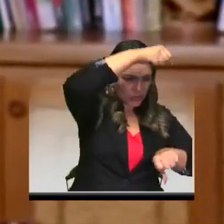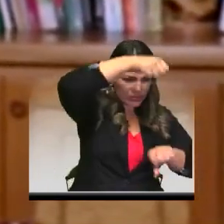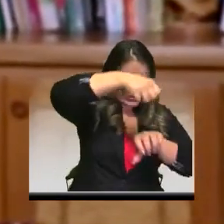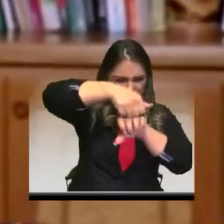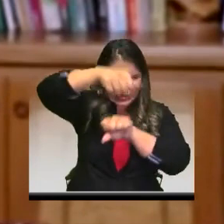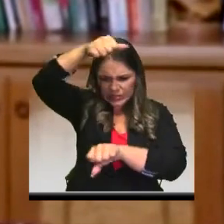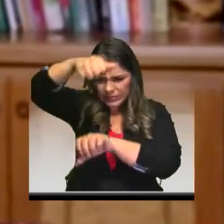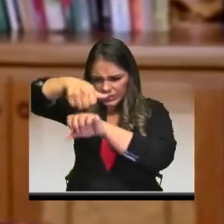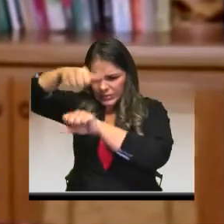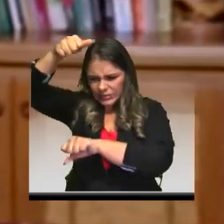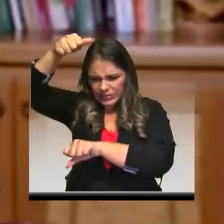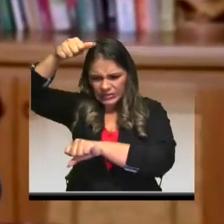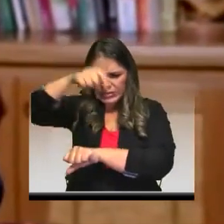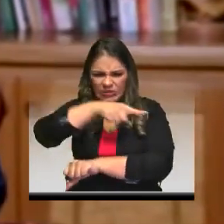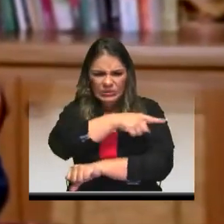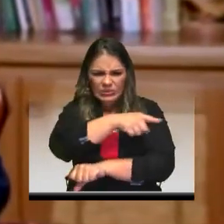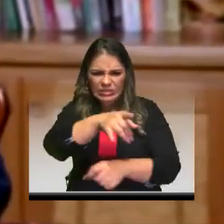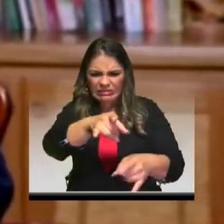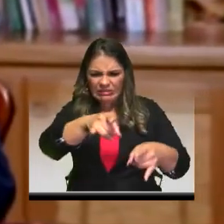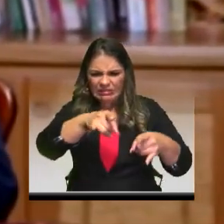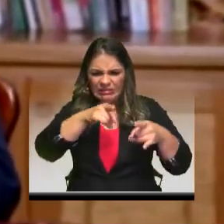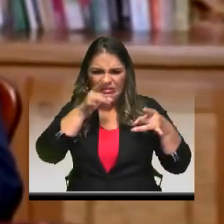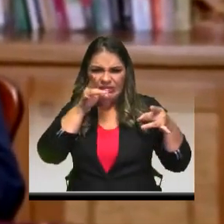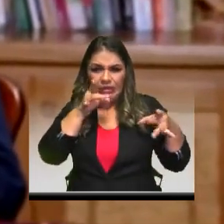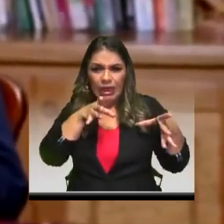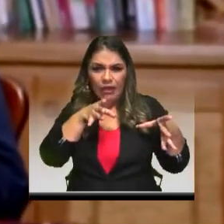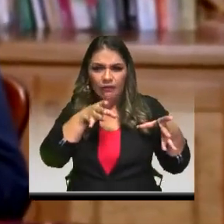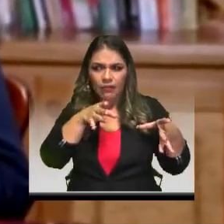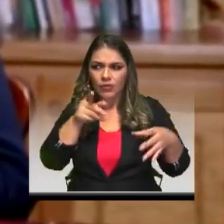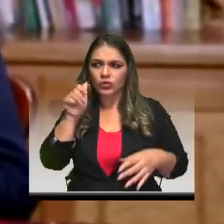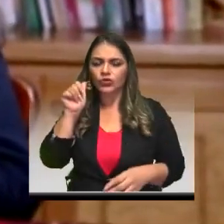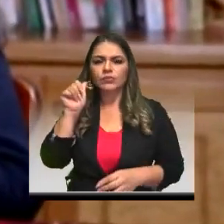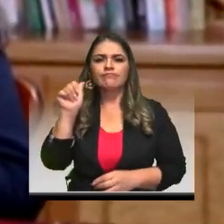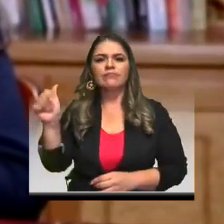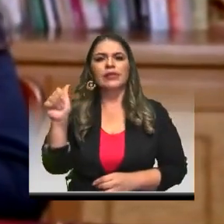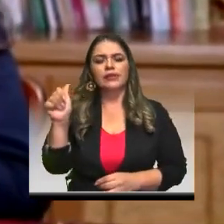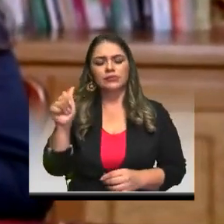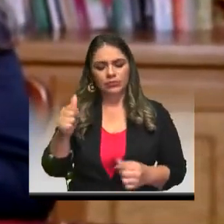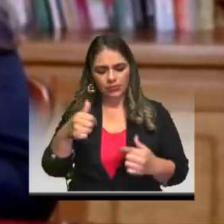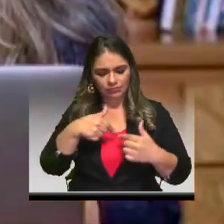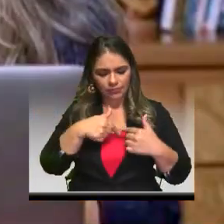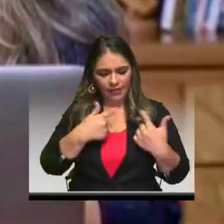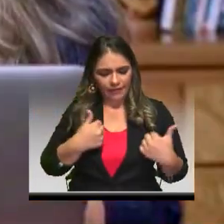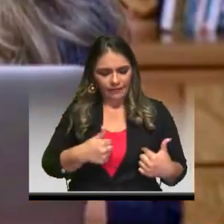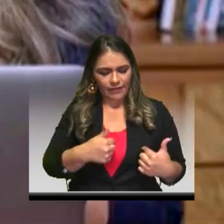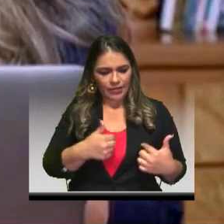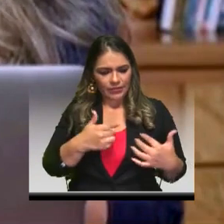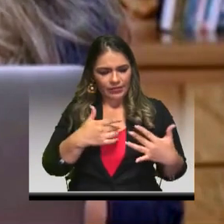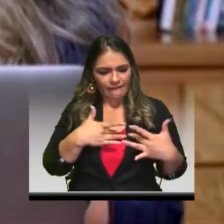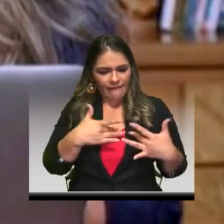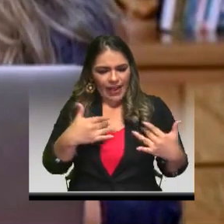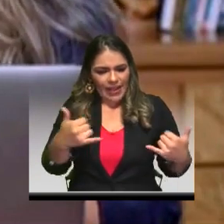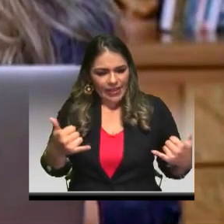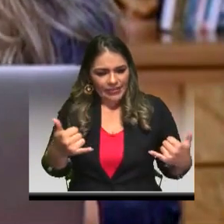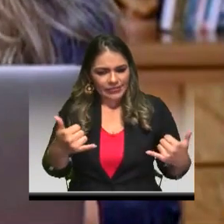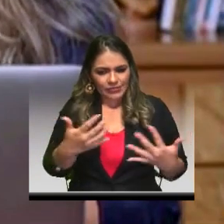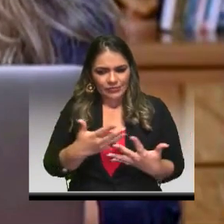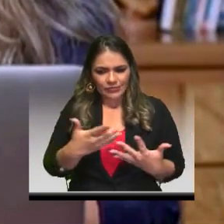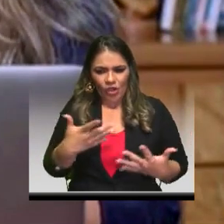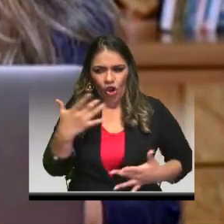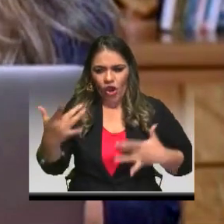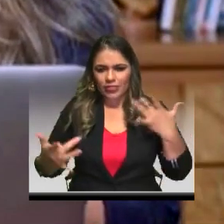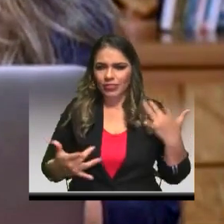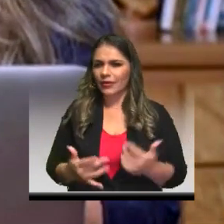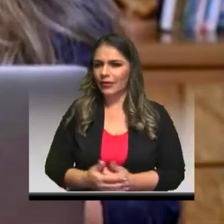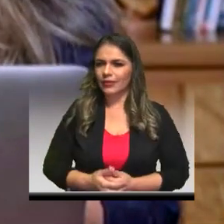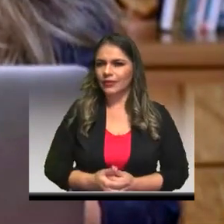mucha luz en ti cuando dices que la alegría de tu trabajo es que puede prevenir crímenes. ¿Qué cosas te hacen